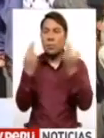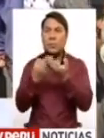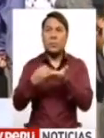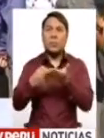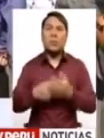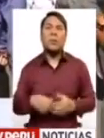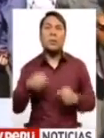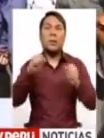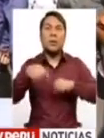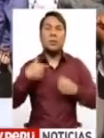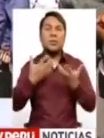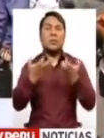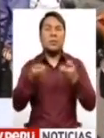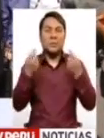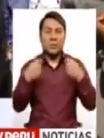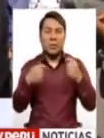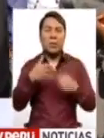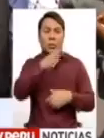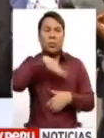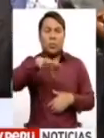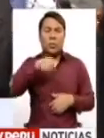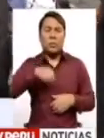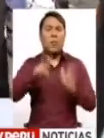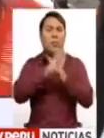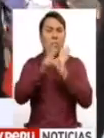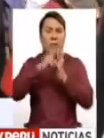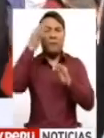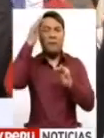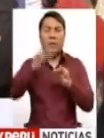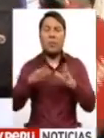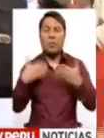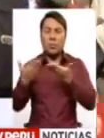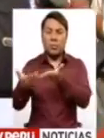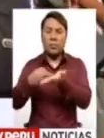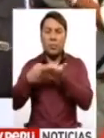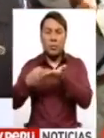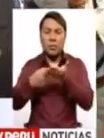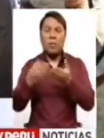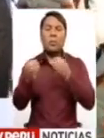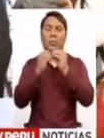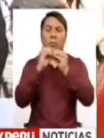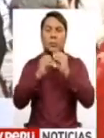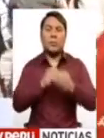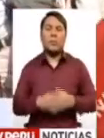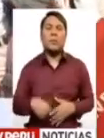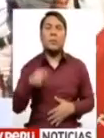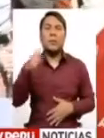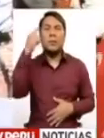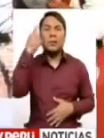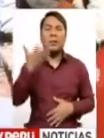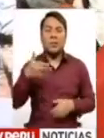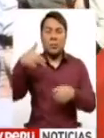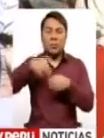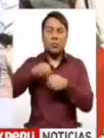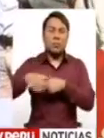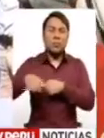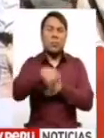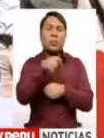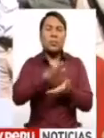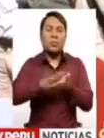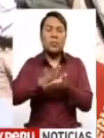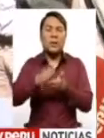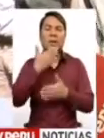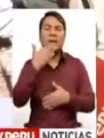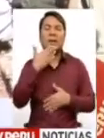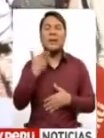mesa para ambas partes. Tenemos la buena fe y la buena voluntad para hacerlo. En un momento se mencionó también que algunos daños a este oleoducto lo habían hecho algunas personas